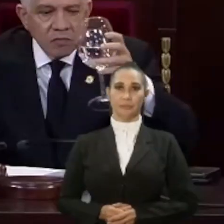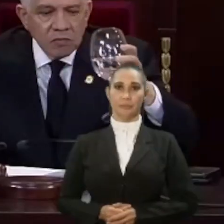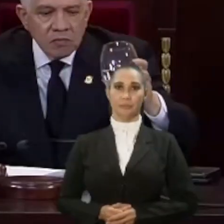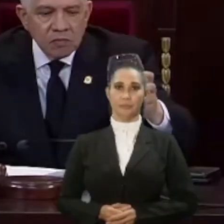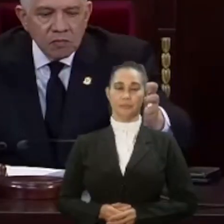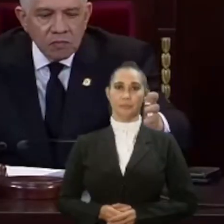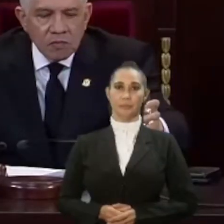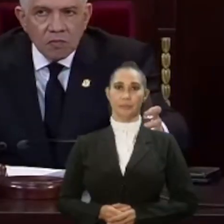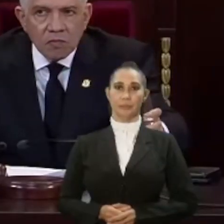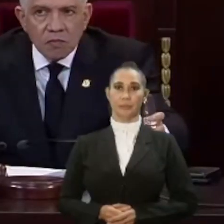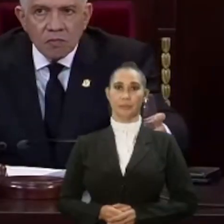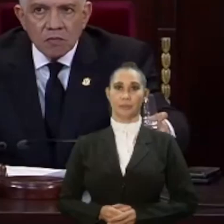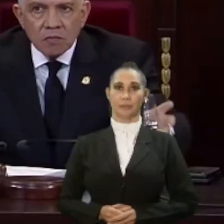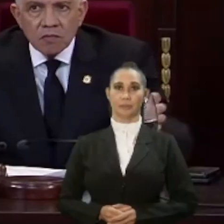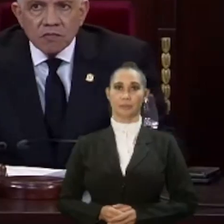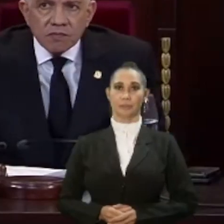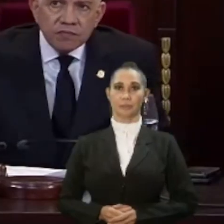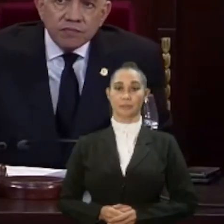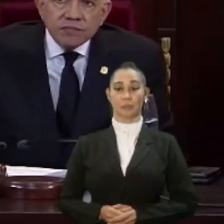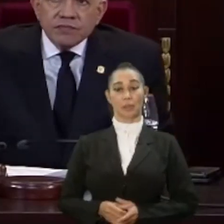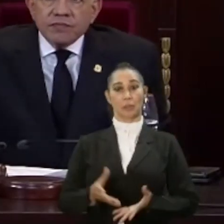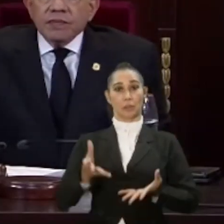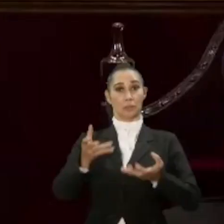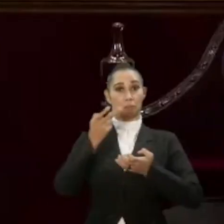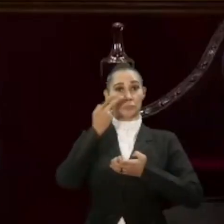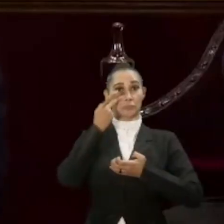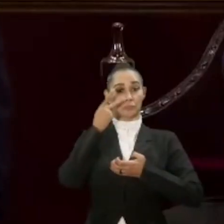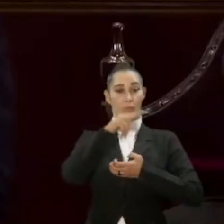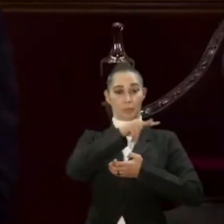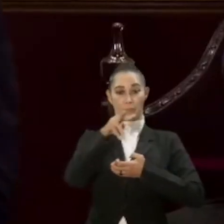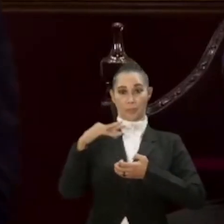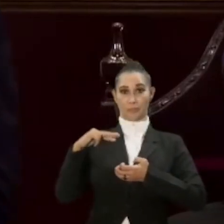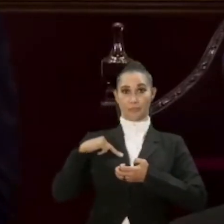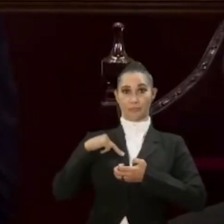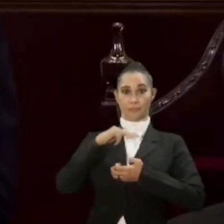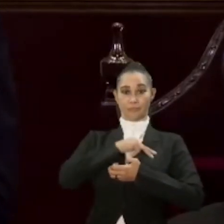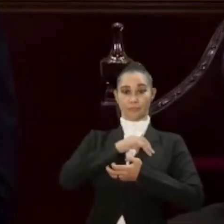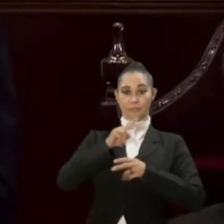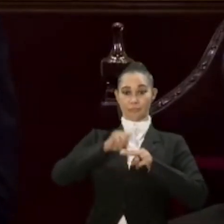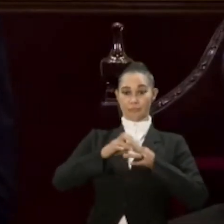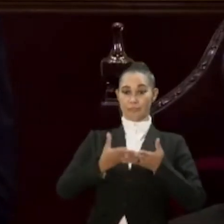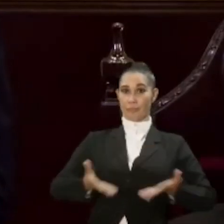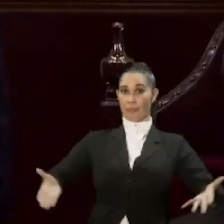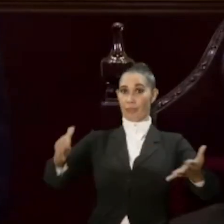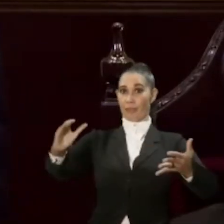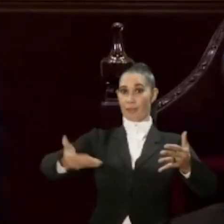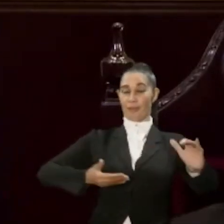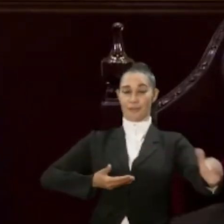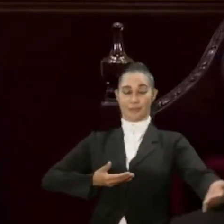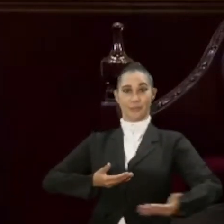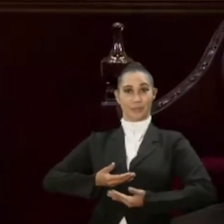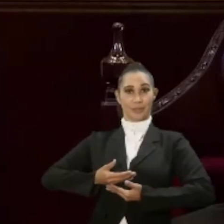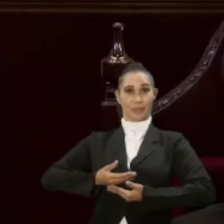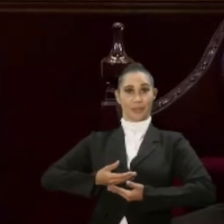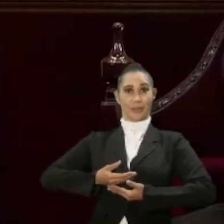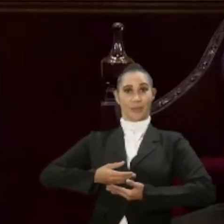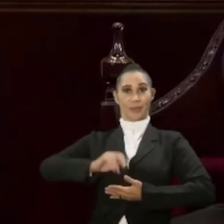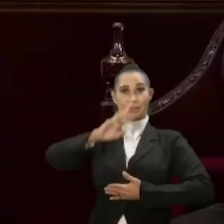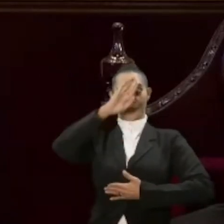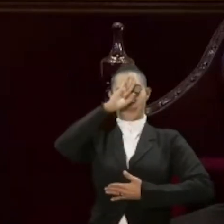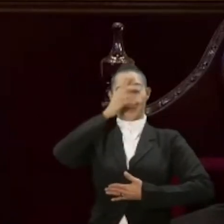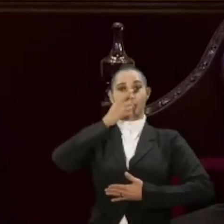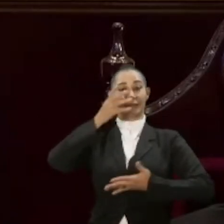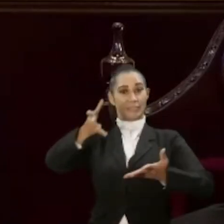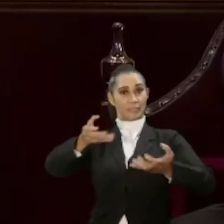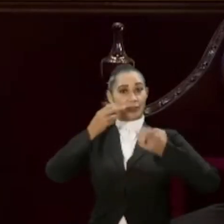Y si quieren observar a todos los distinguidos miembros de esta asamblea, los invitados, y al pueblo dominicano,